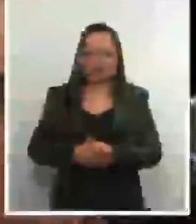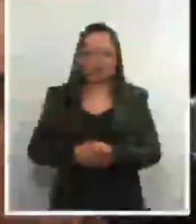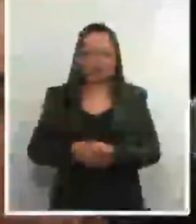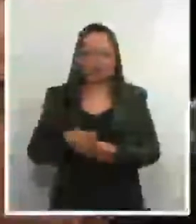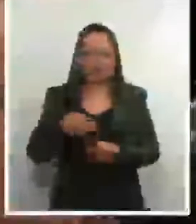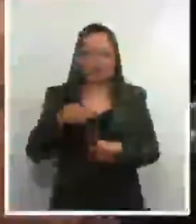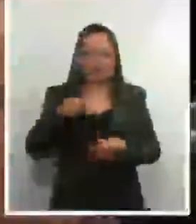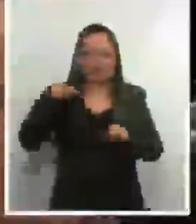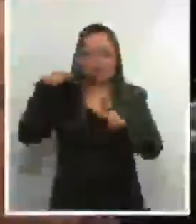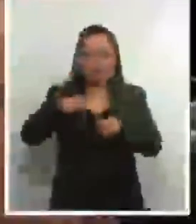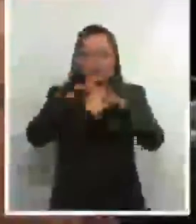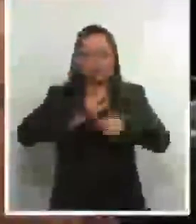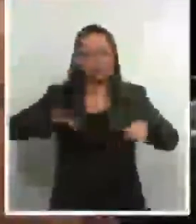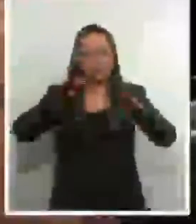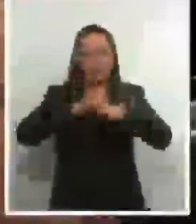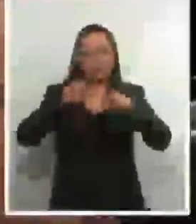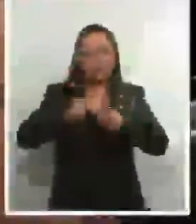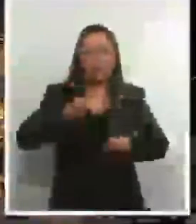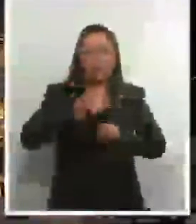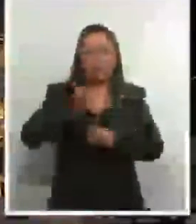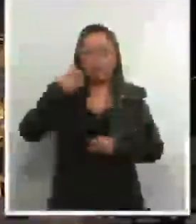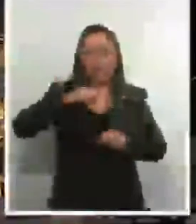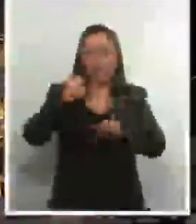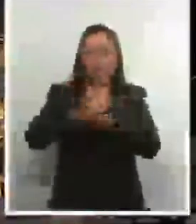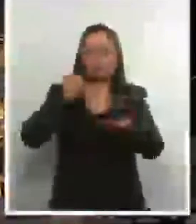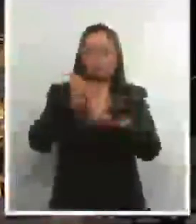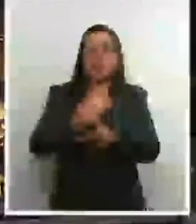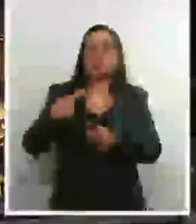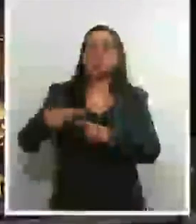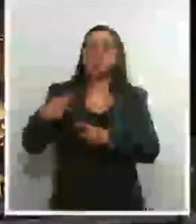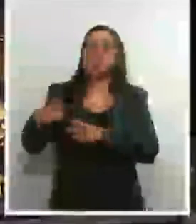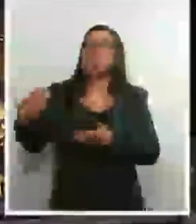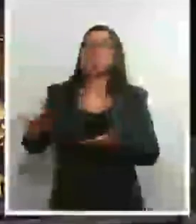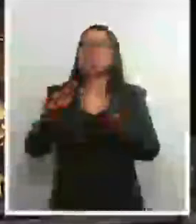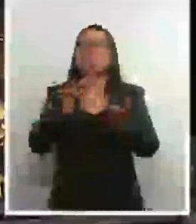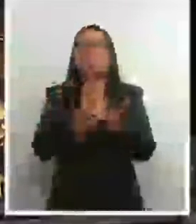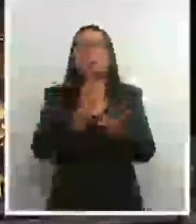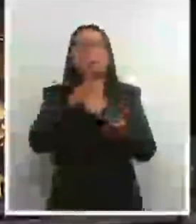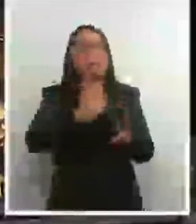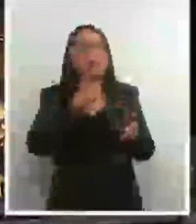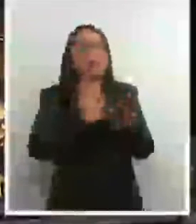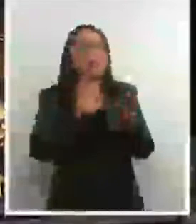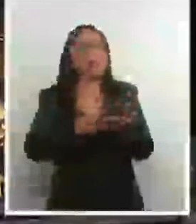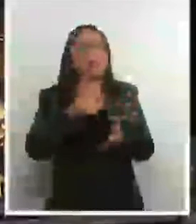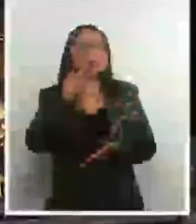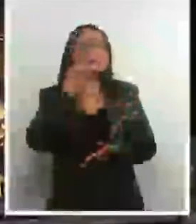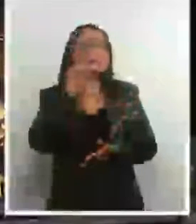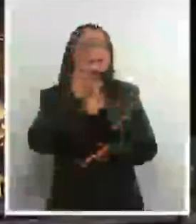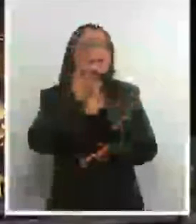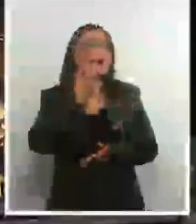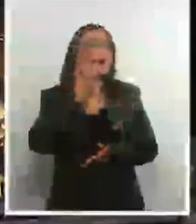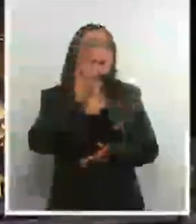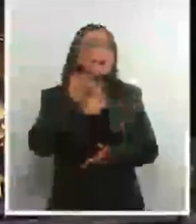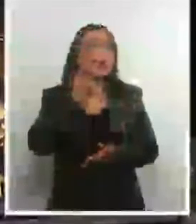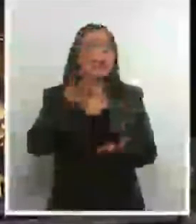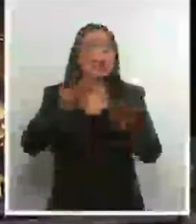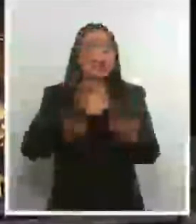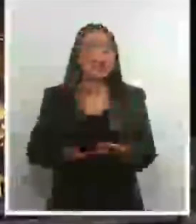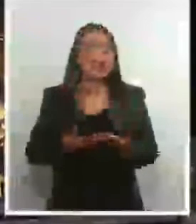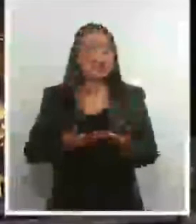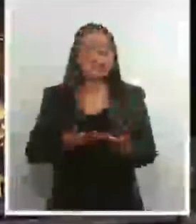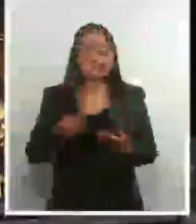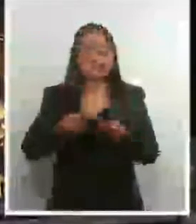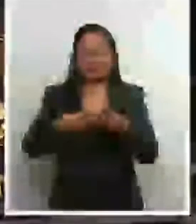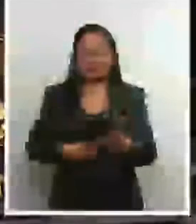seguridad de la ciudad. El que lo propone para ratificar es otra vez el legislativo. El